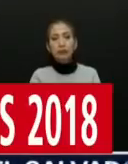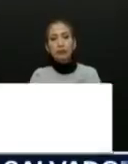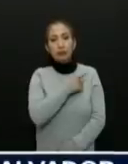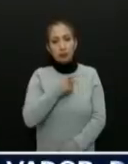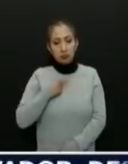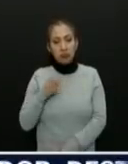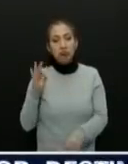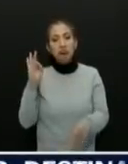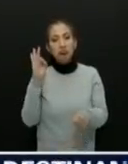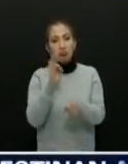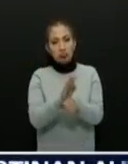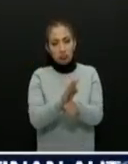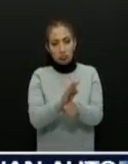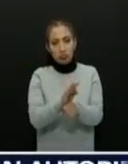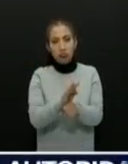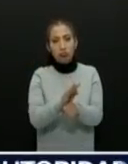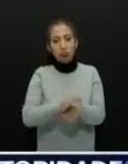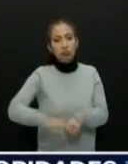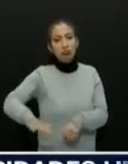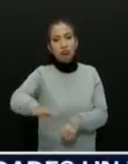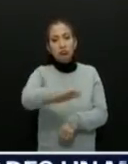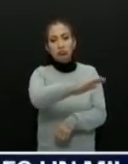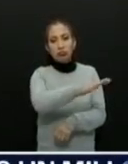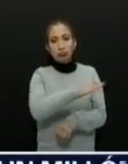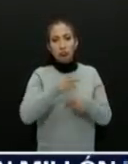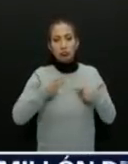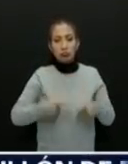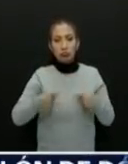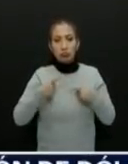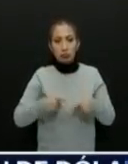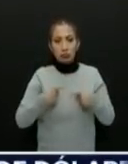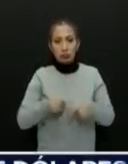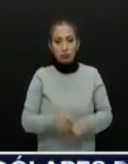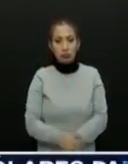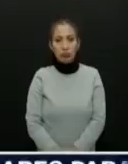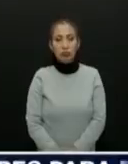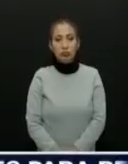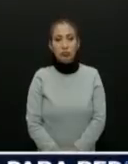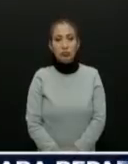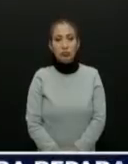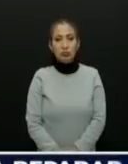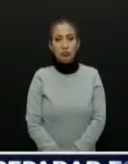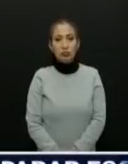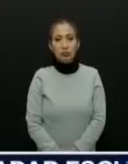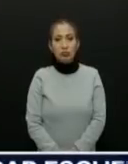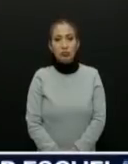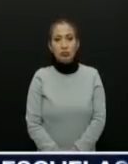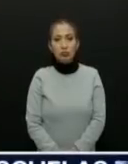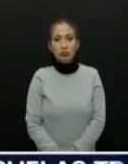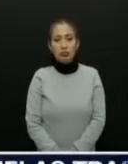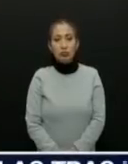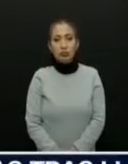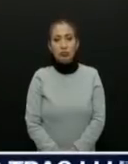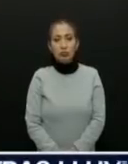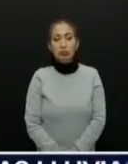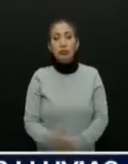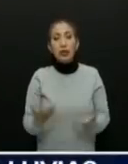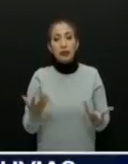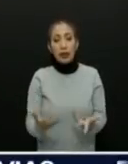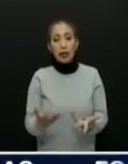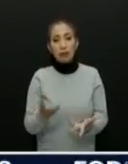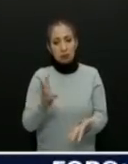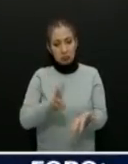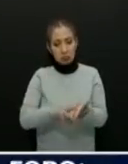proteger a los ciudadanos y hacer valer los